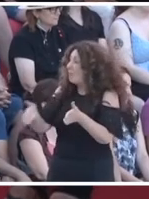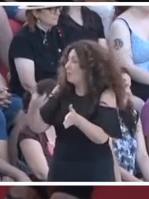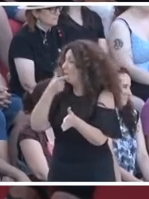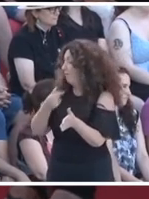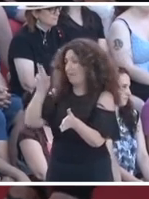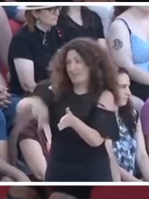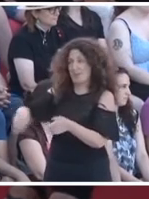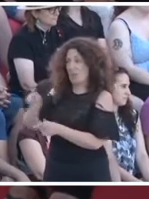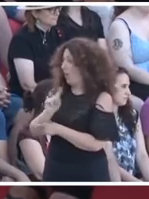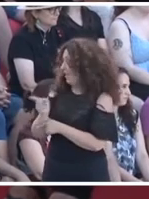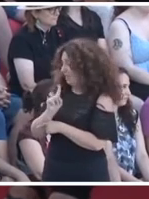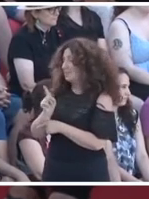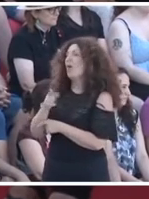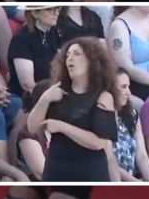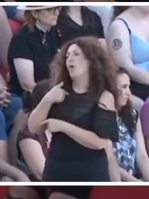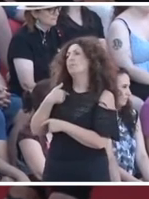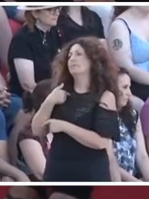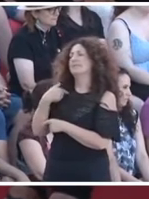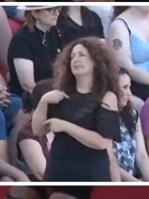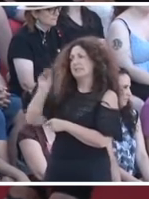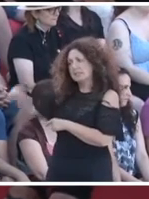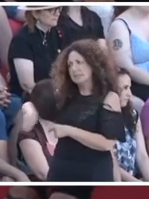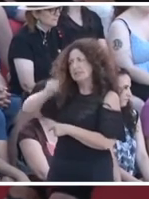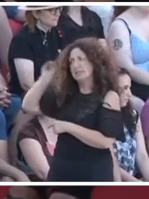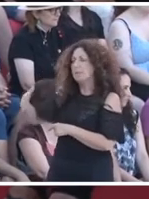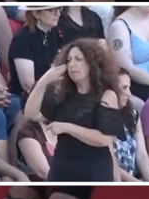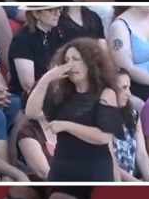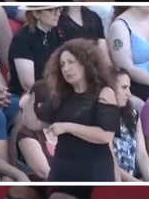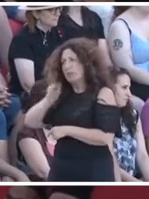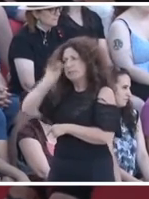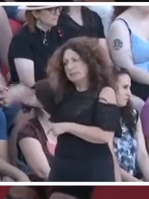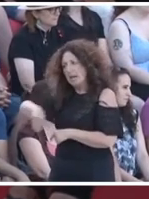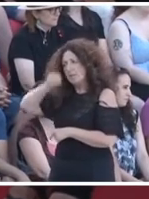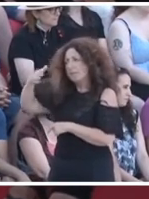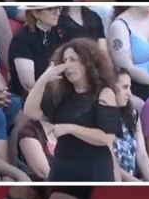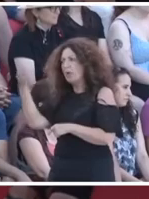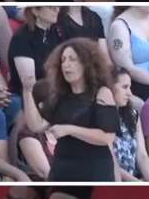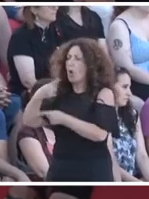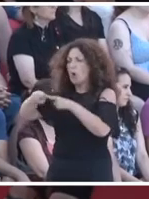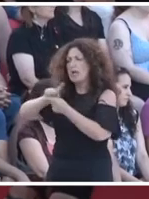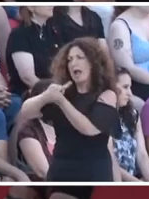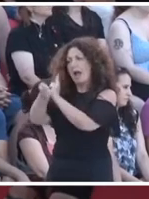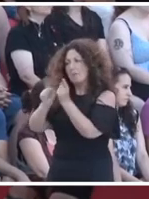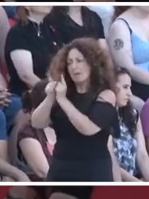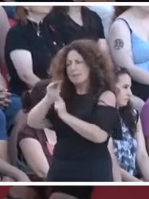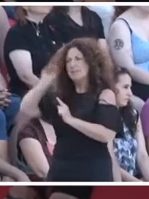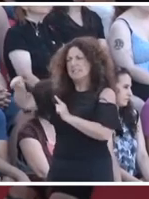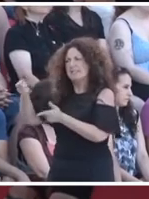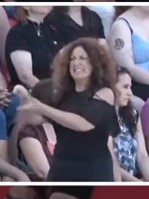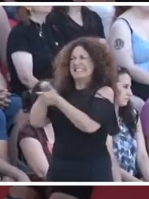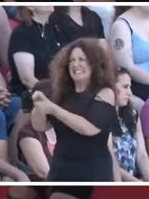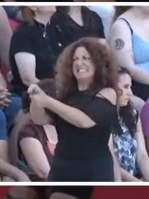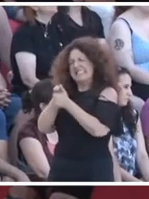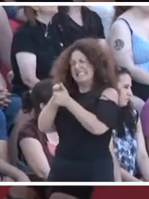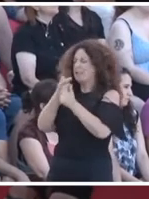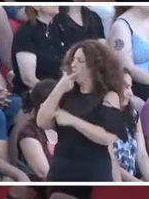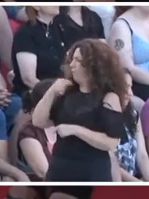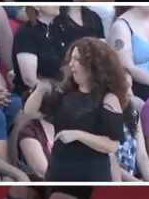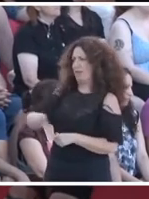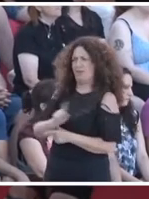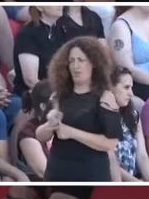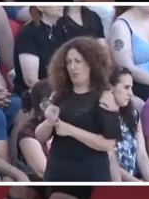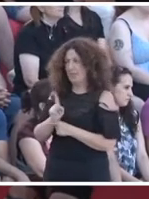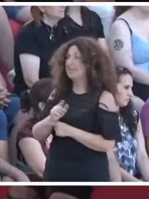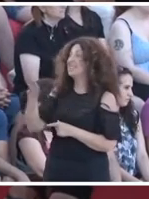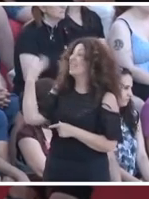sido fácil convencer al Partido Socialista de que había que empujar las transformaciones. No ha sido nada fácil, no lo fue en